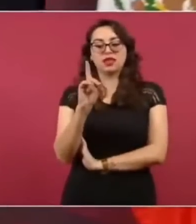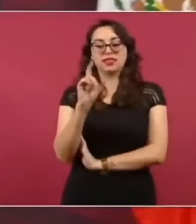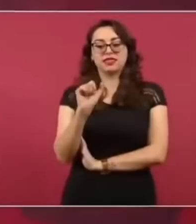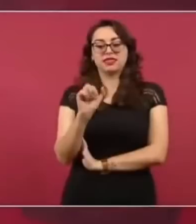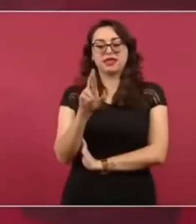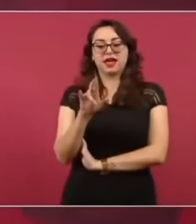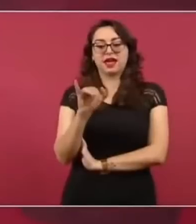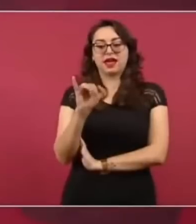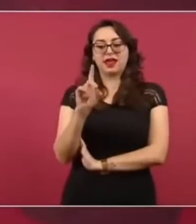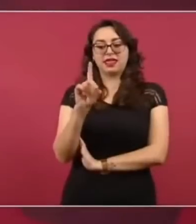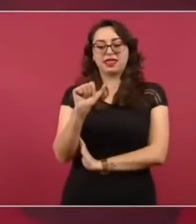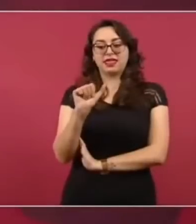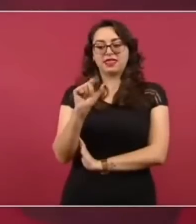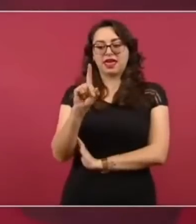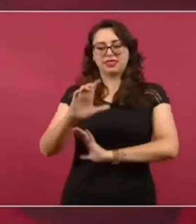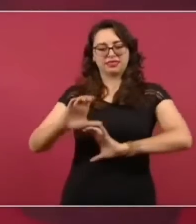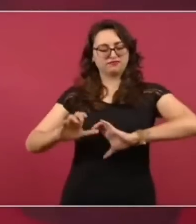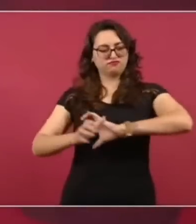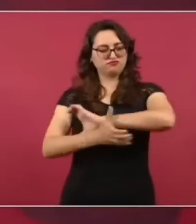usar solidaridad.